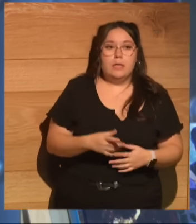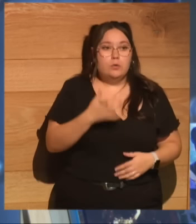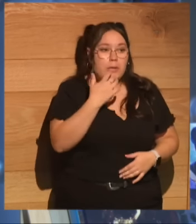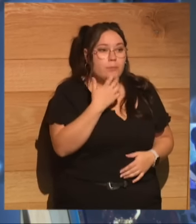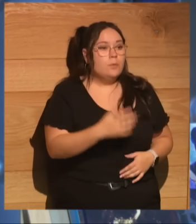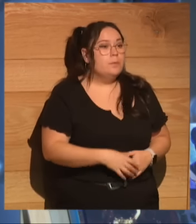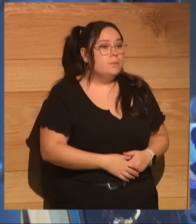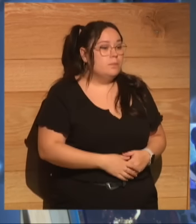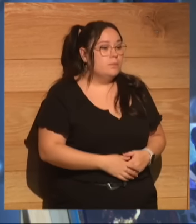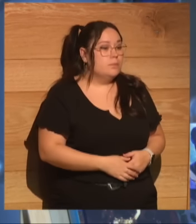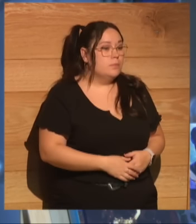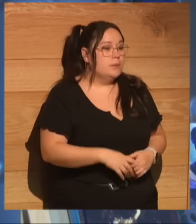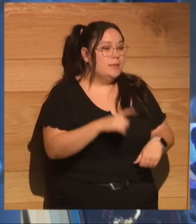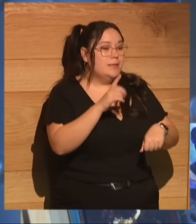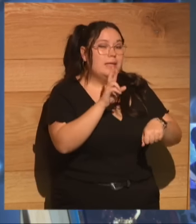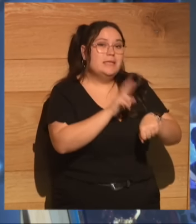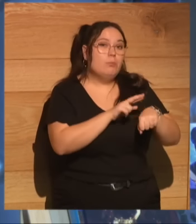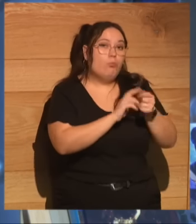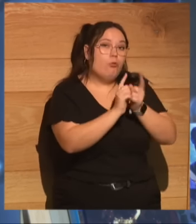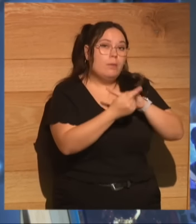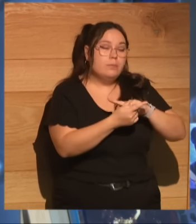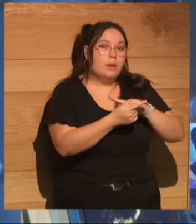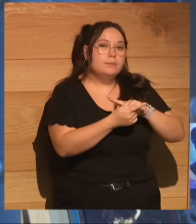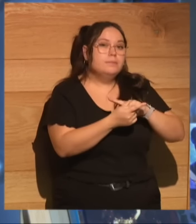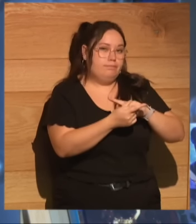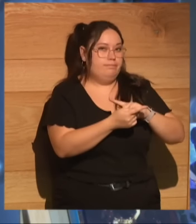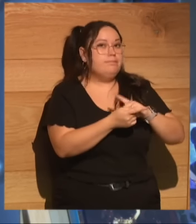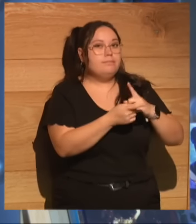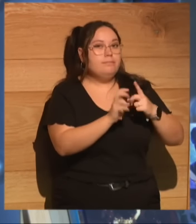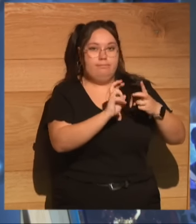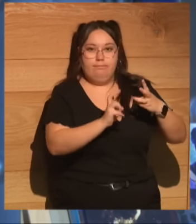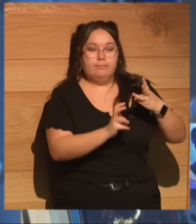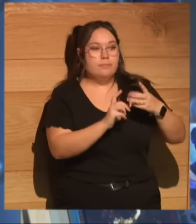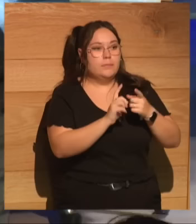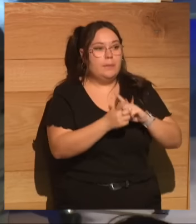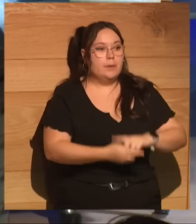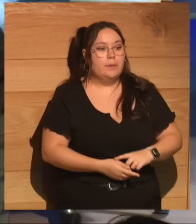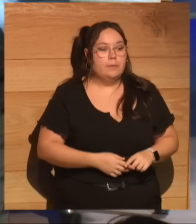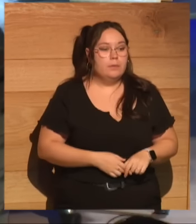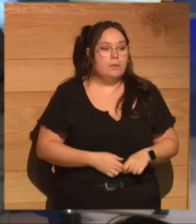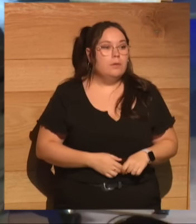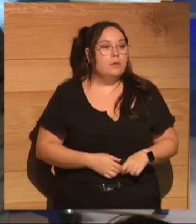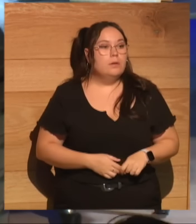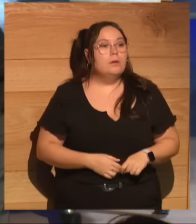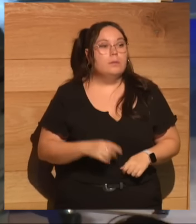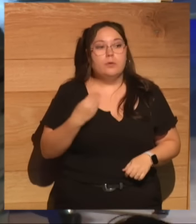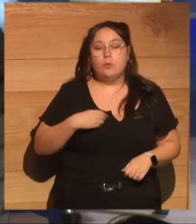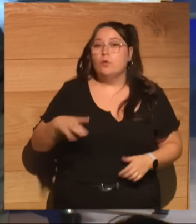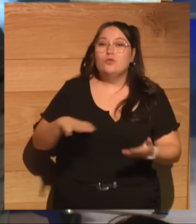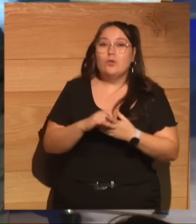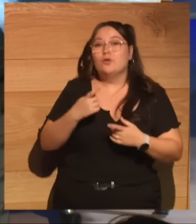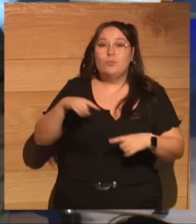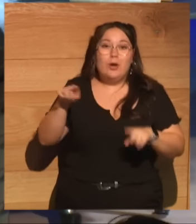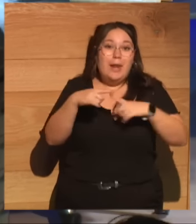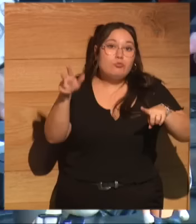Bueno, que cambia de tempo, cambia de compás, que efectivamente, como nos dice... Pero todos tenemos a la música de los Simpsons, la sintonía